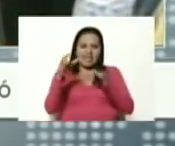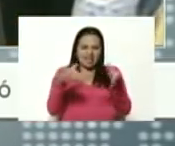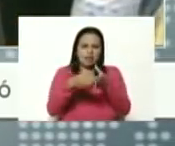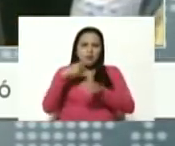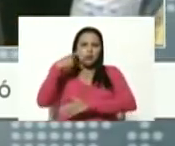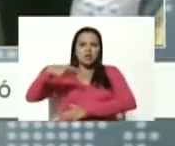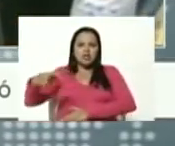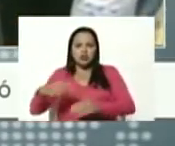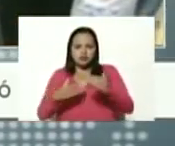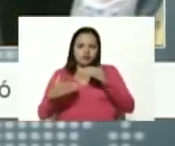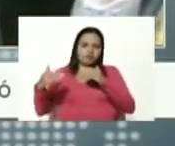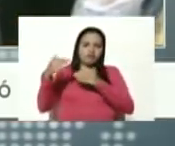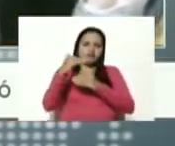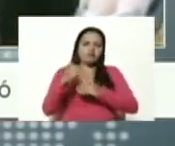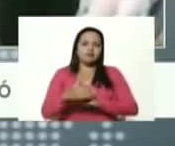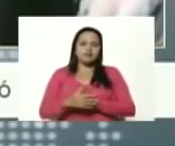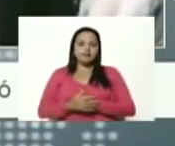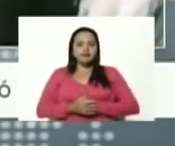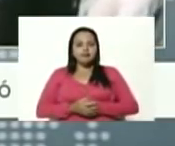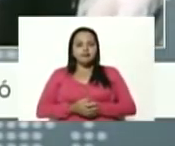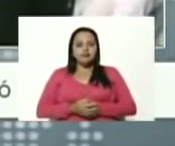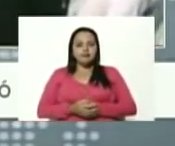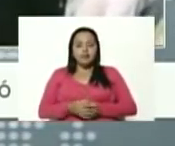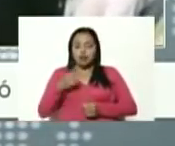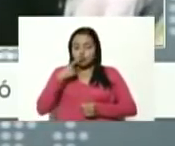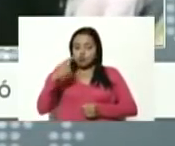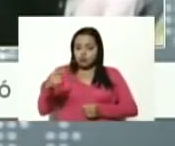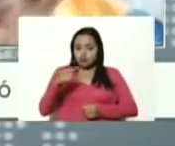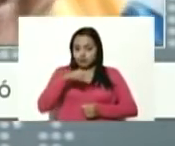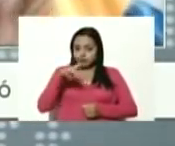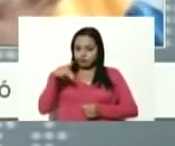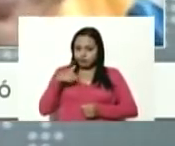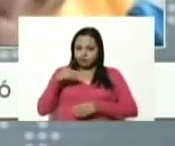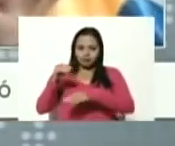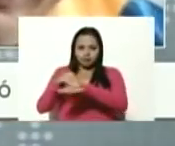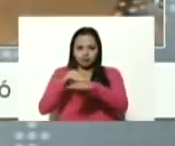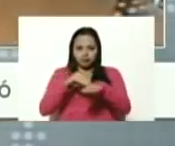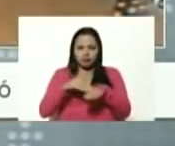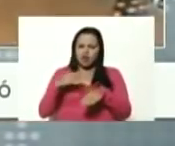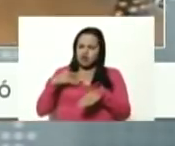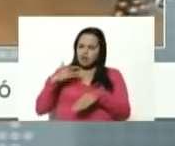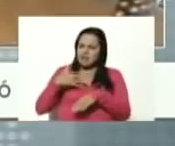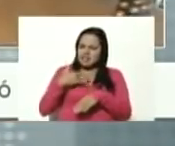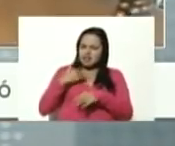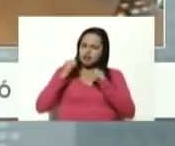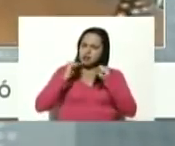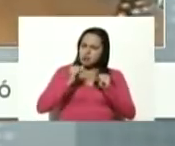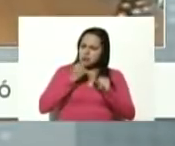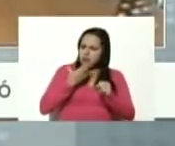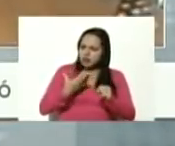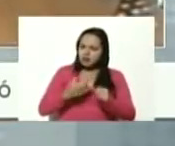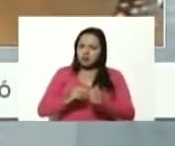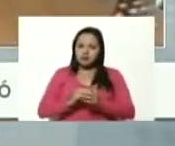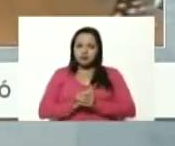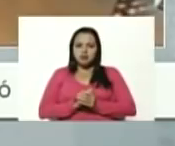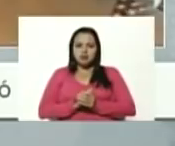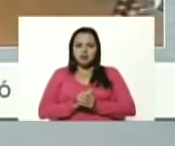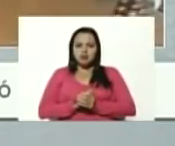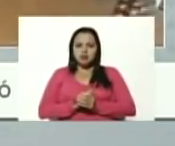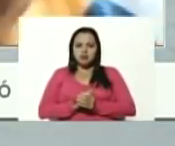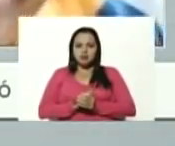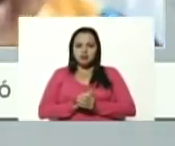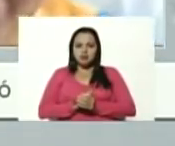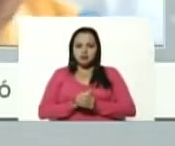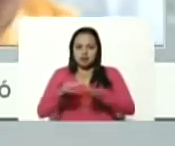político. Y nos dijo, bueno, yo me siento vital para asumir